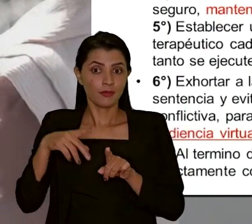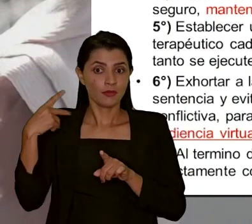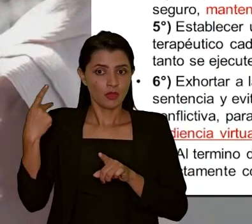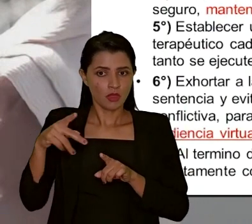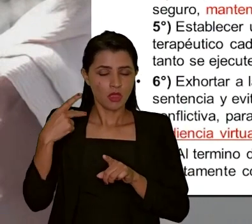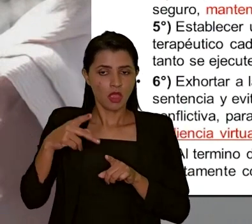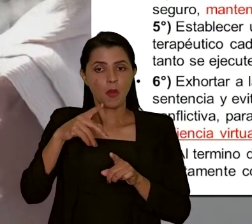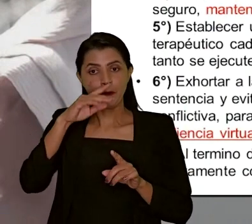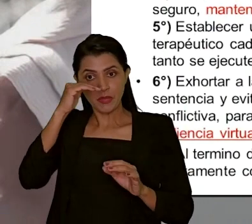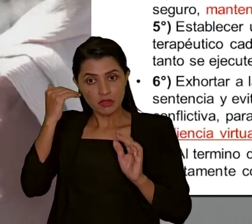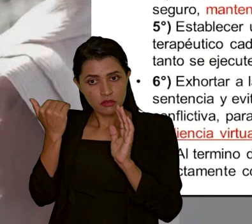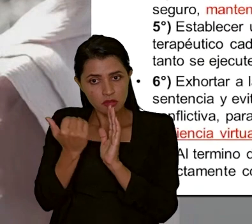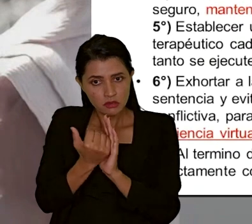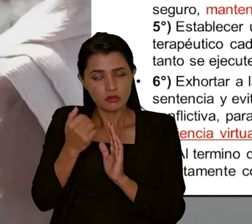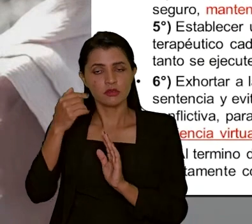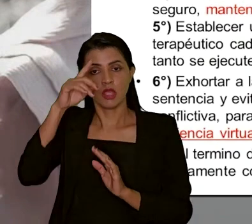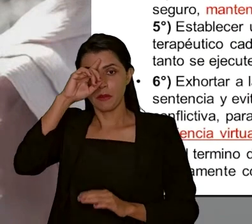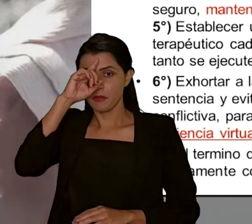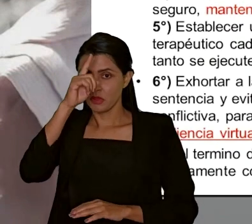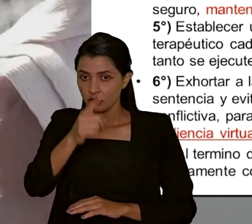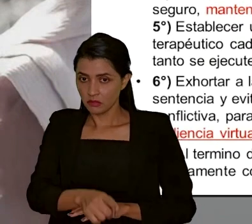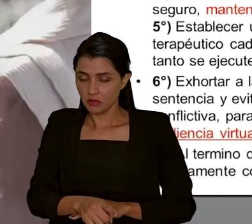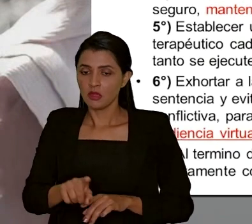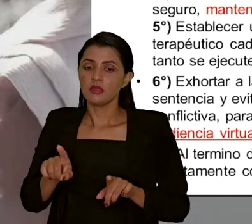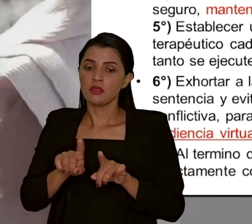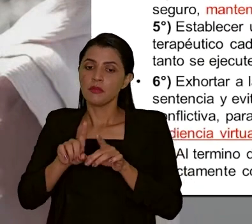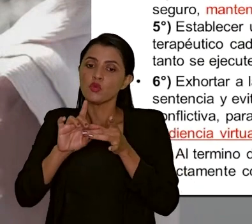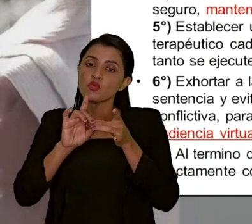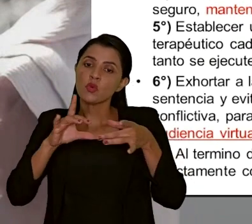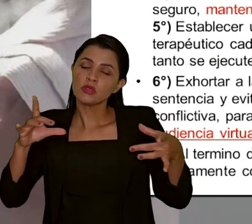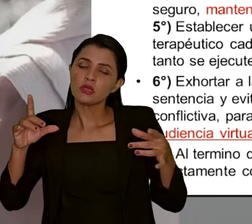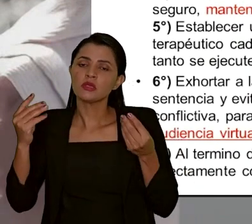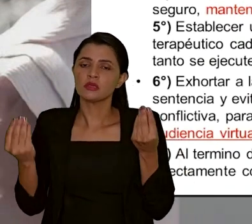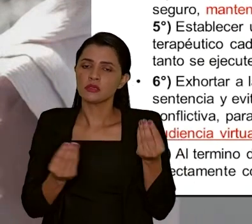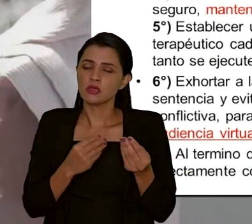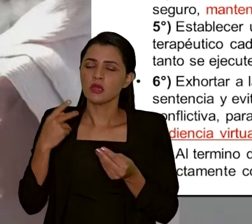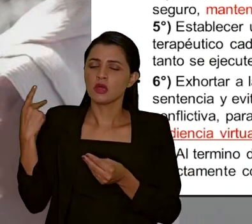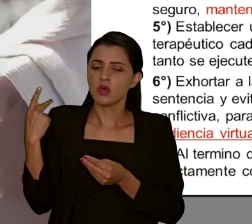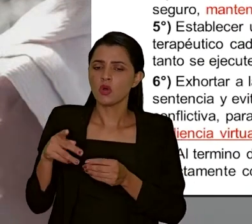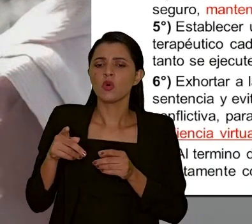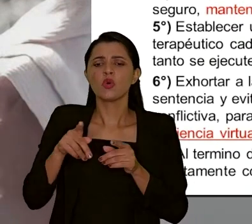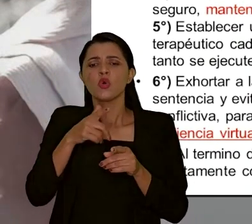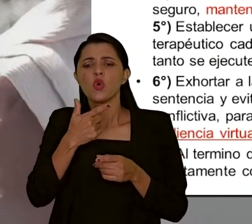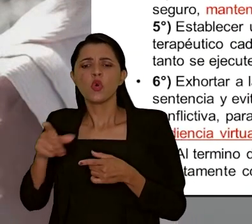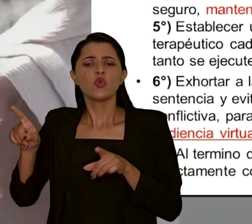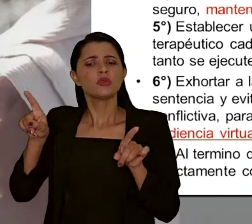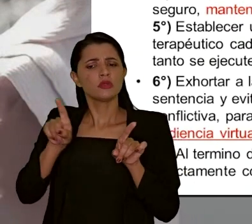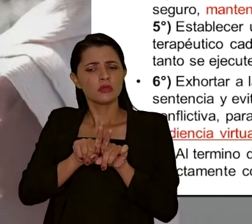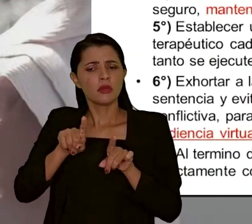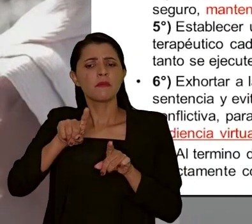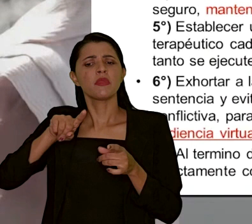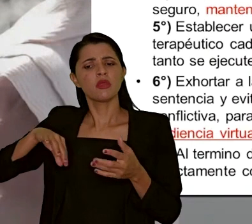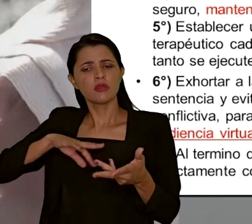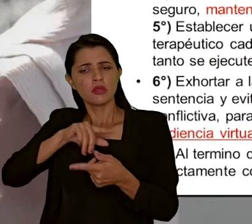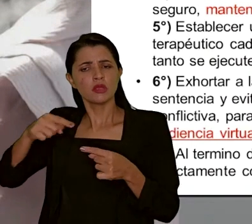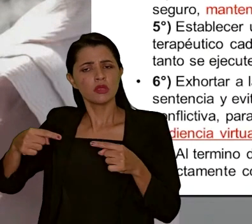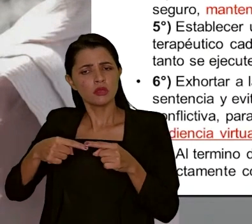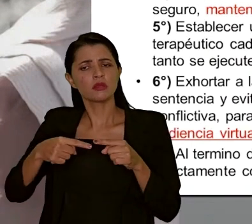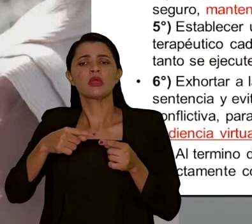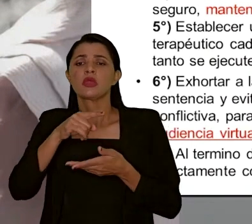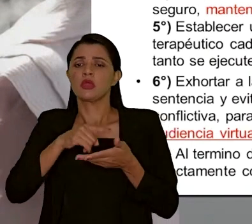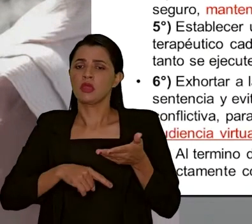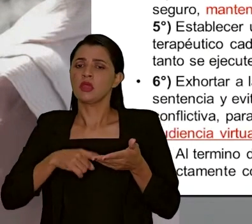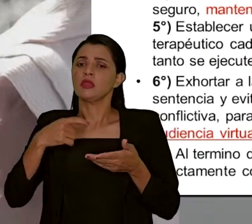obtención de salvoconductos, autorizaciones de circulación y otras documentaciones internacionales y nacionales que fueran necesarias, con